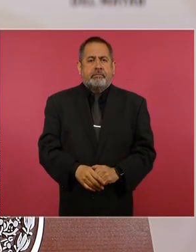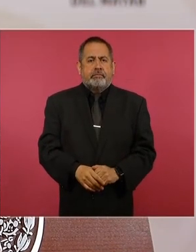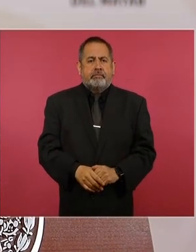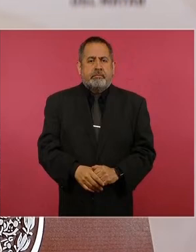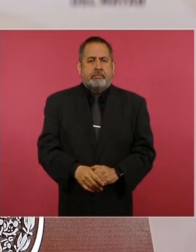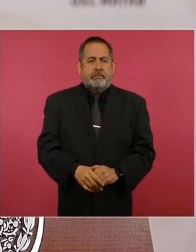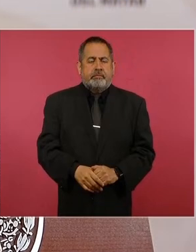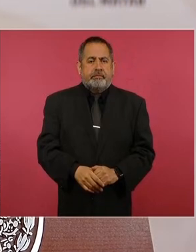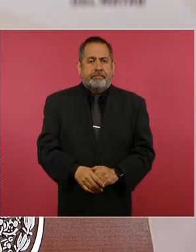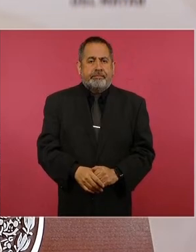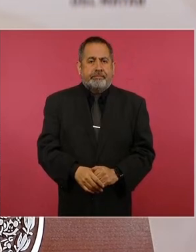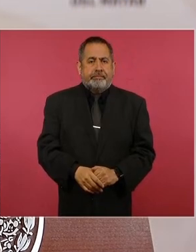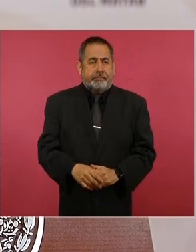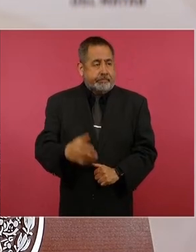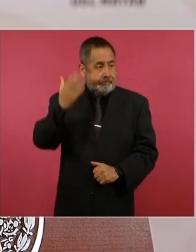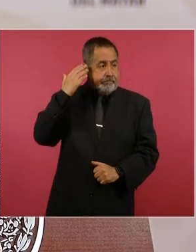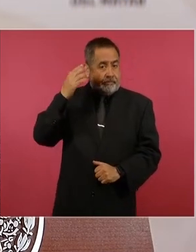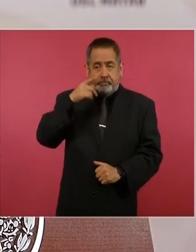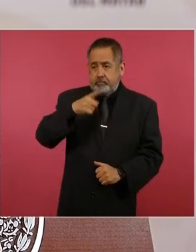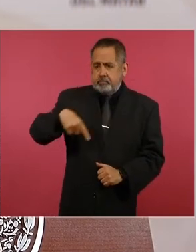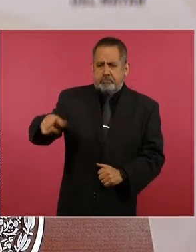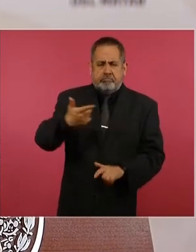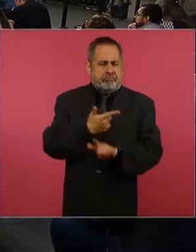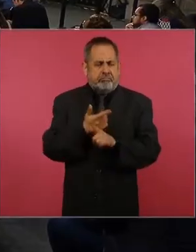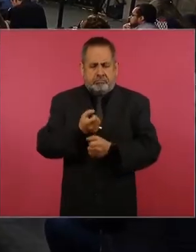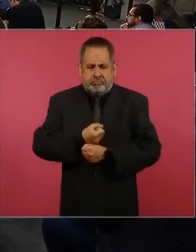¿Se ejercía la libertad de expresión?